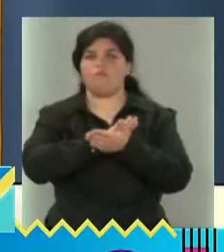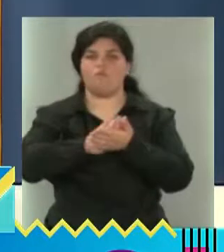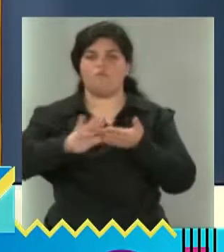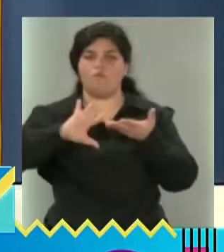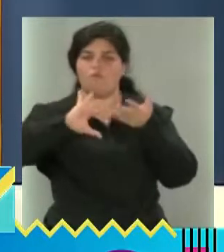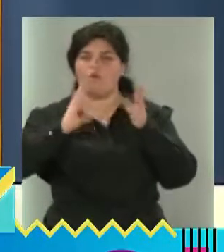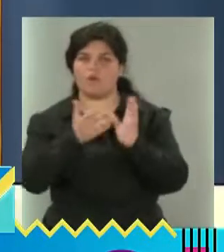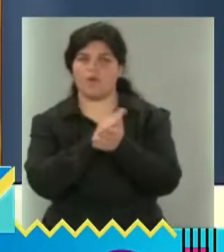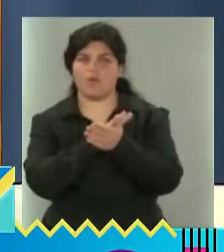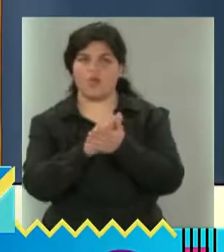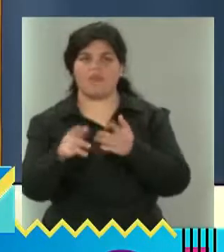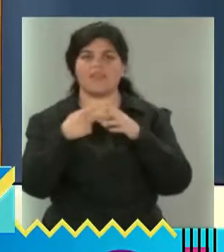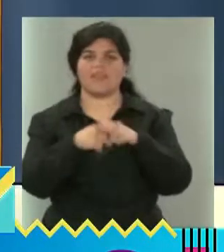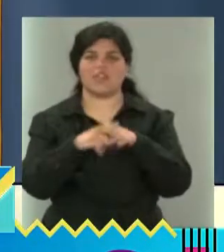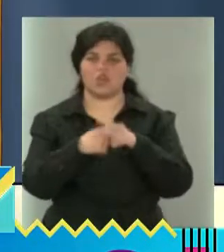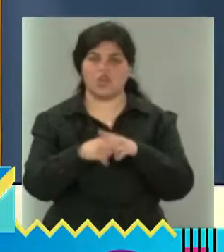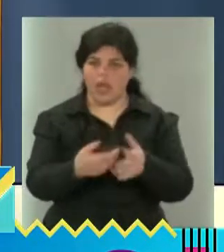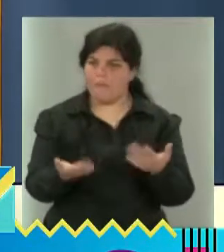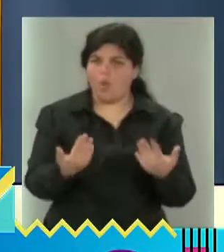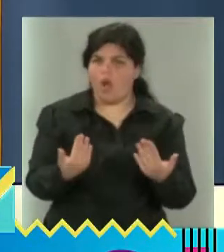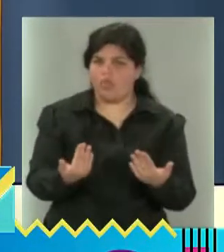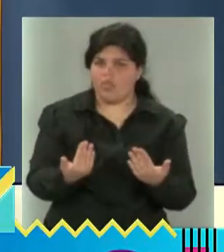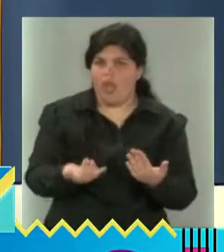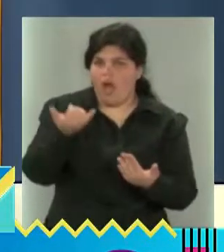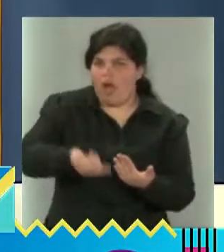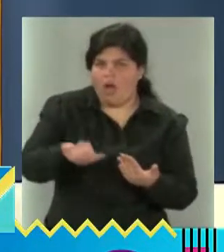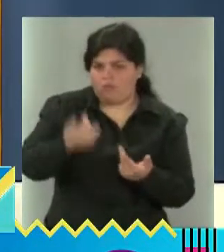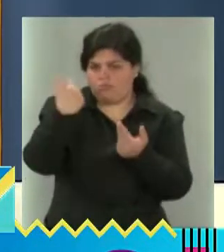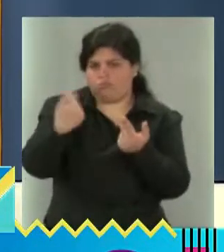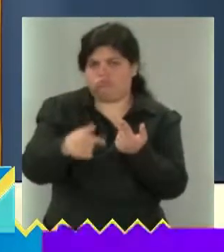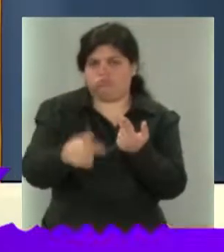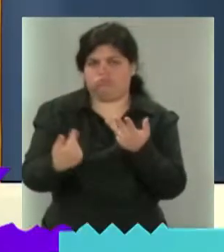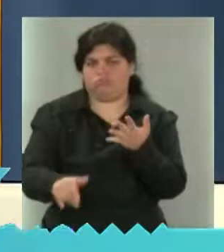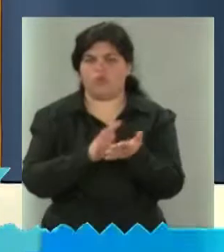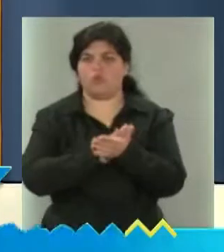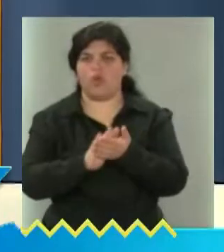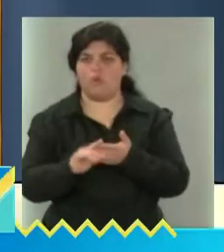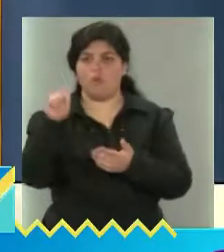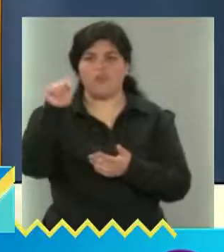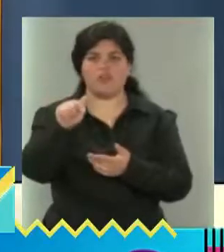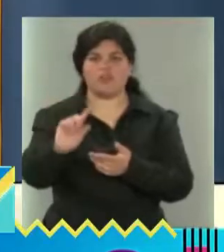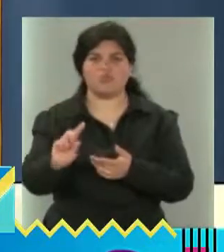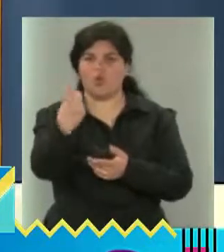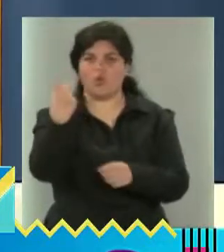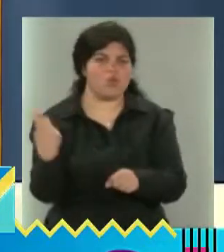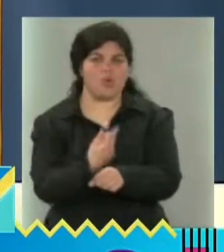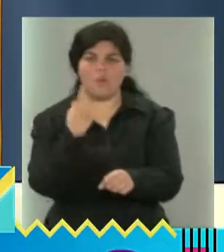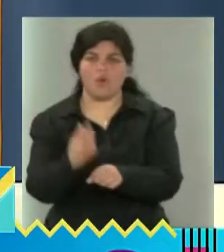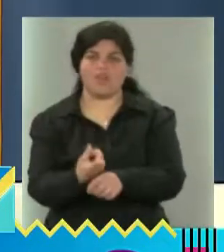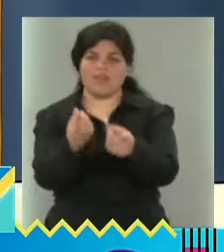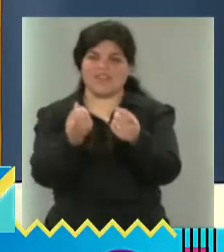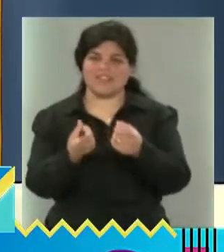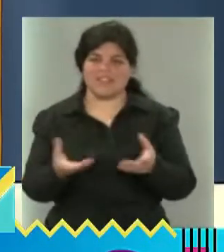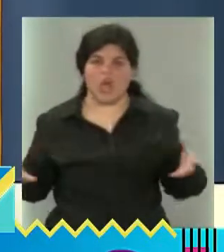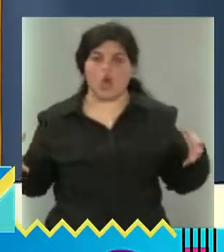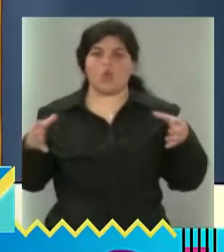mostrándoles que hay otras tecnologías que son posibles y que por ahí el pequeño productor solo no la puede llevar adelante, sino que la tiene que llevar en conjunto